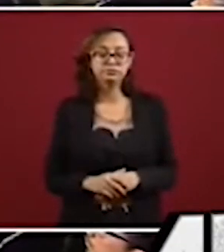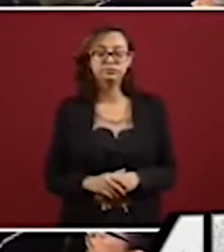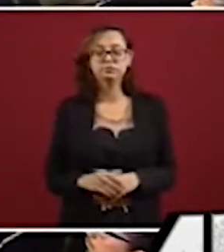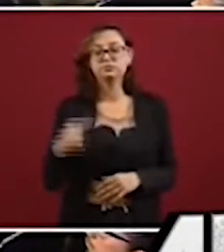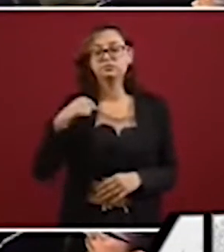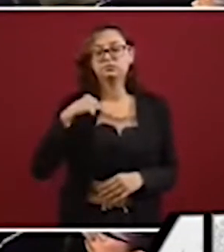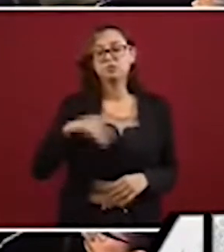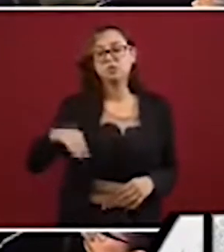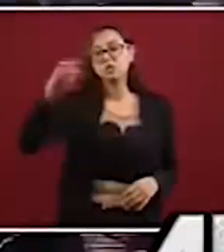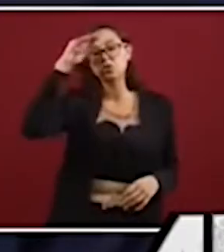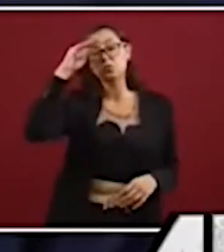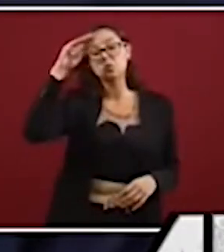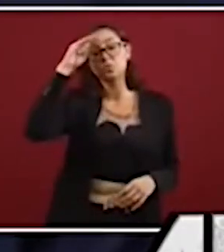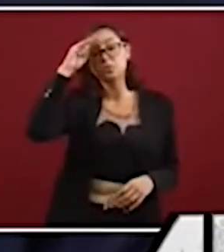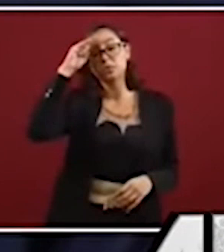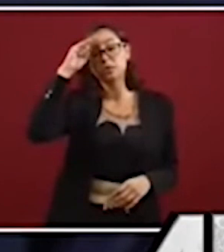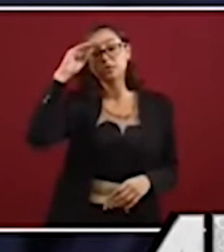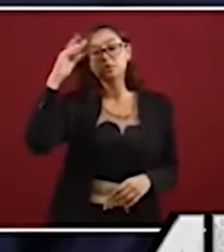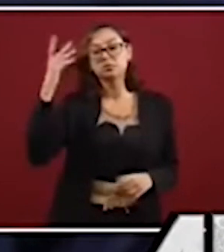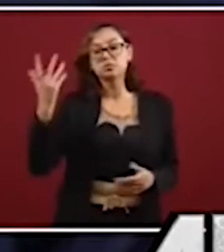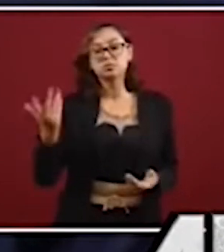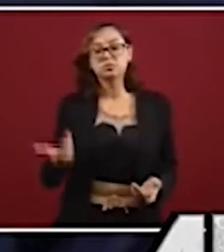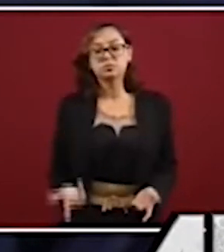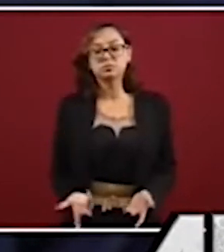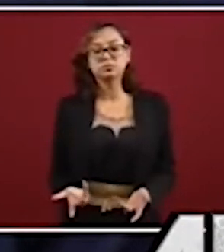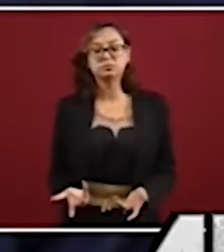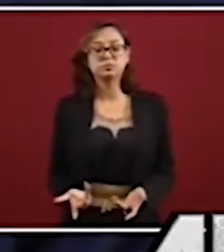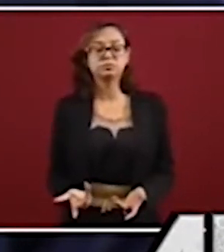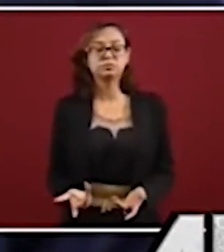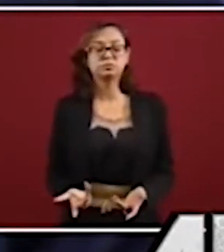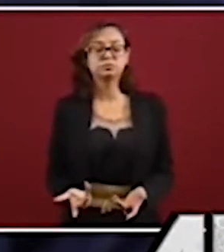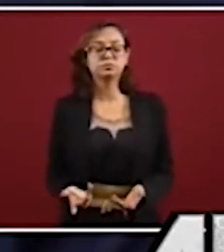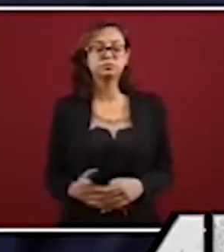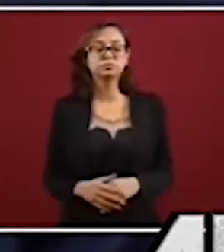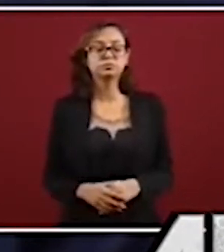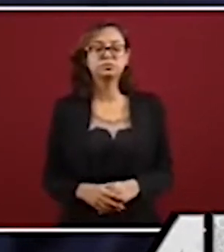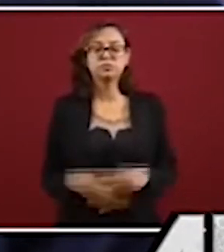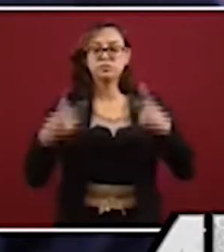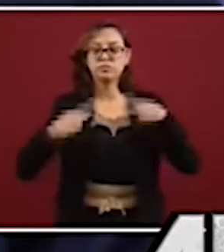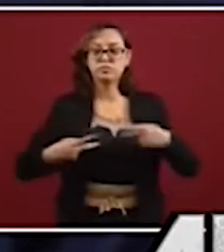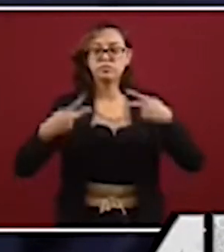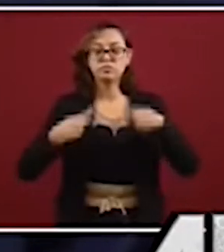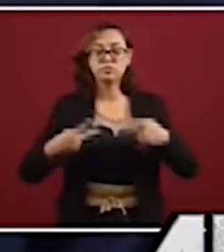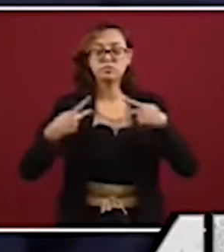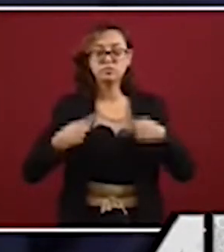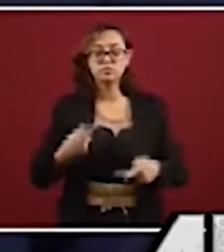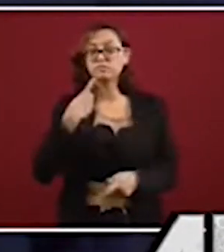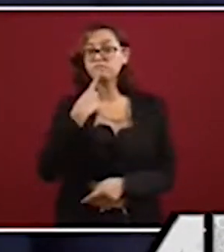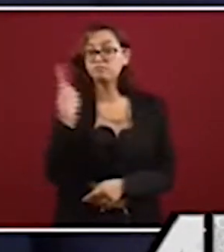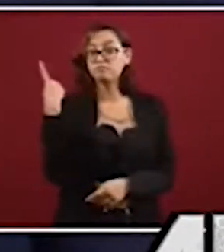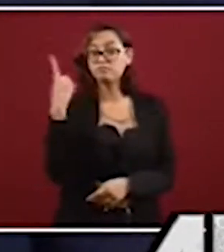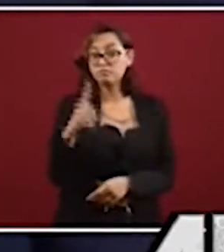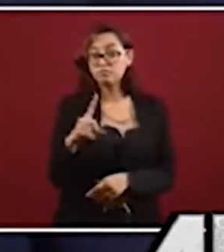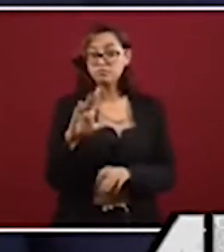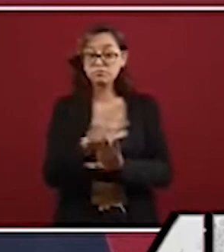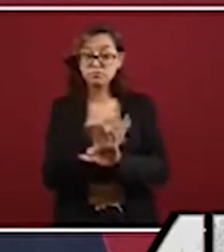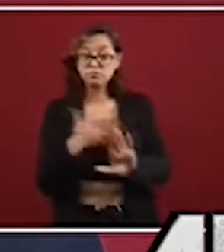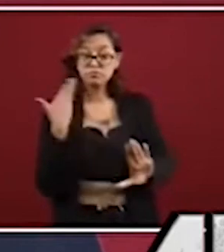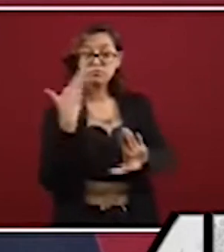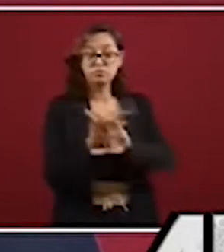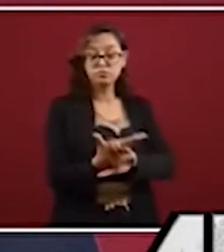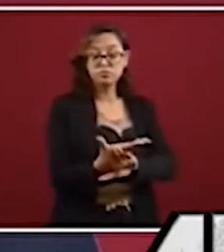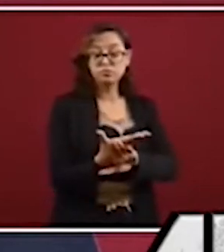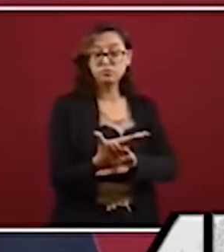yo pienso que el que tiene una denuncia de este tipo y al